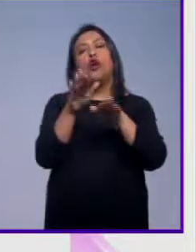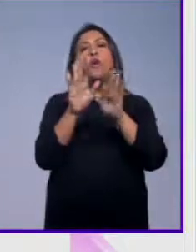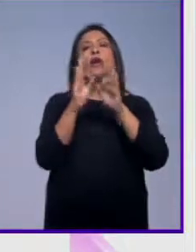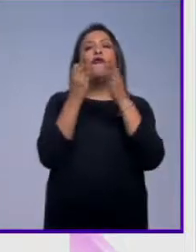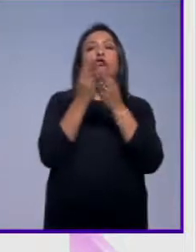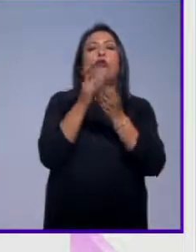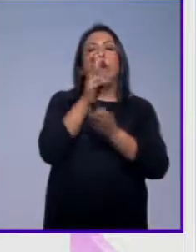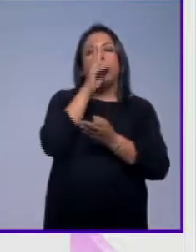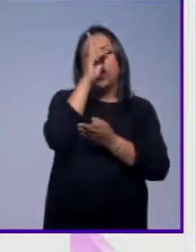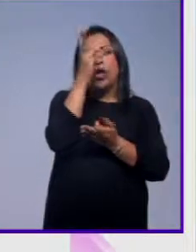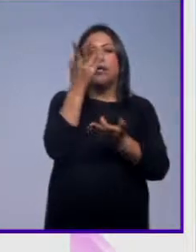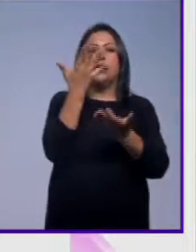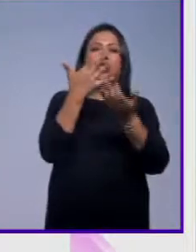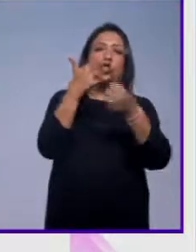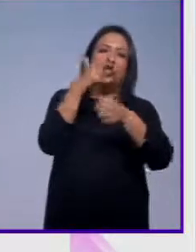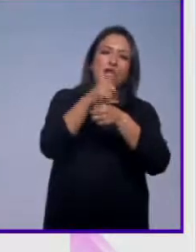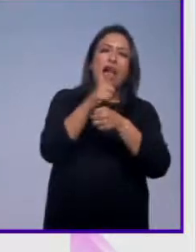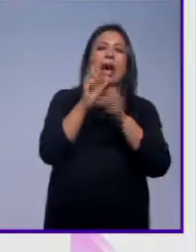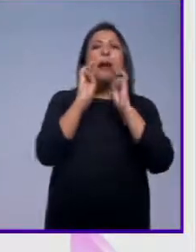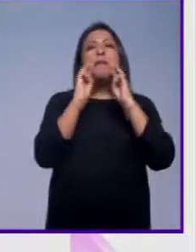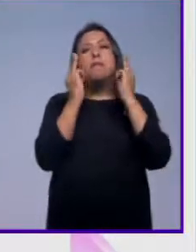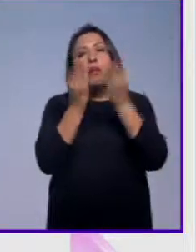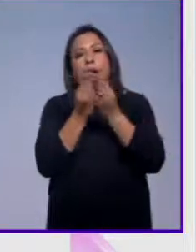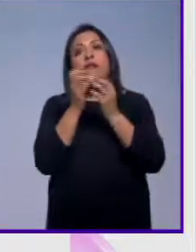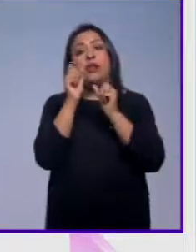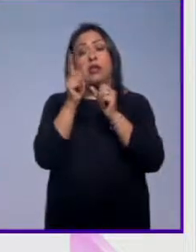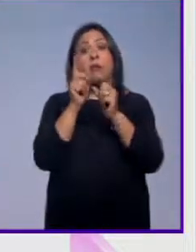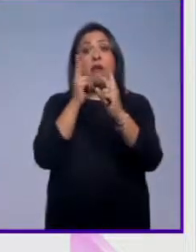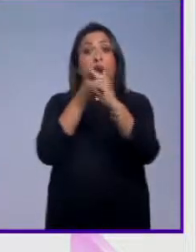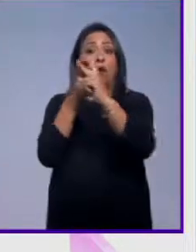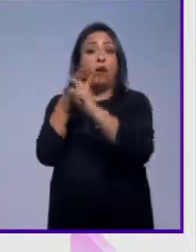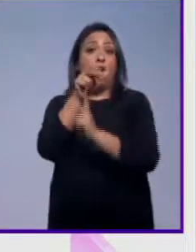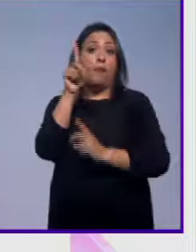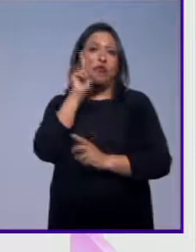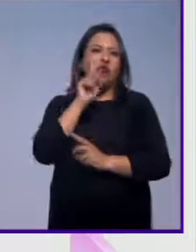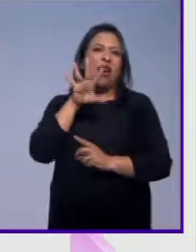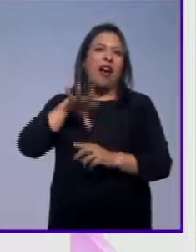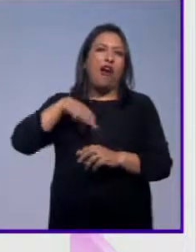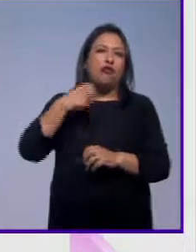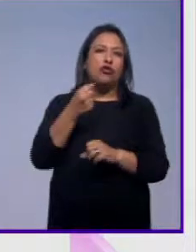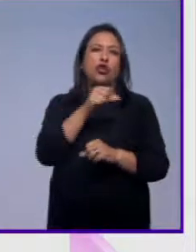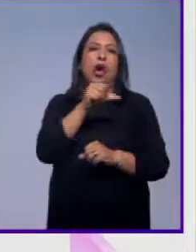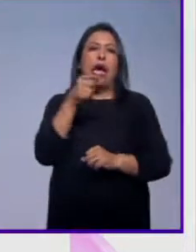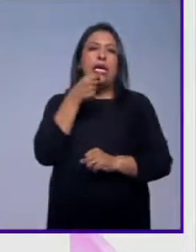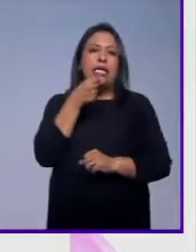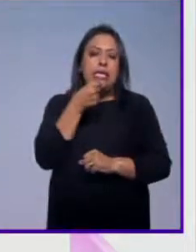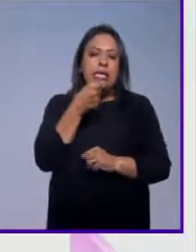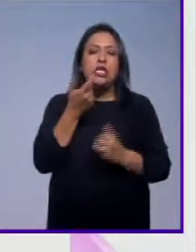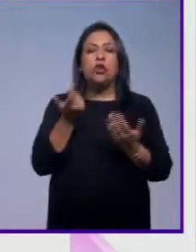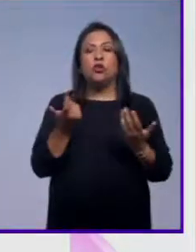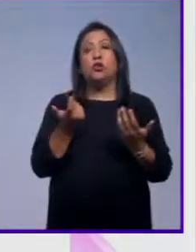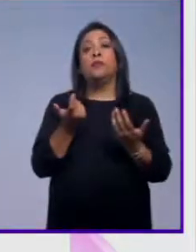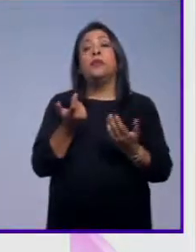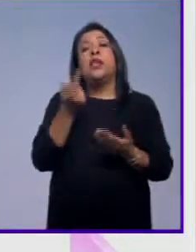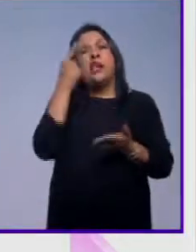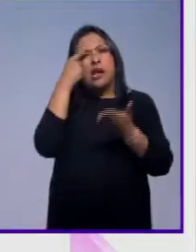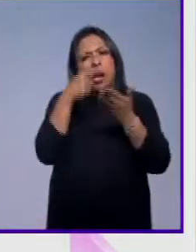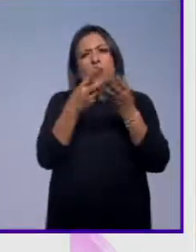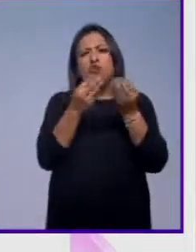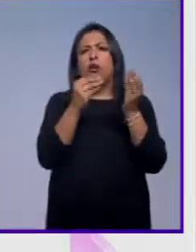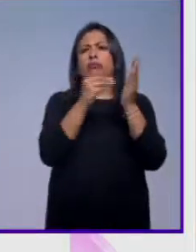social la de la delincuencia organizada sino también el feminicidio el abuso sexual infantil en fin y creo que hemos documentado